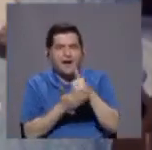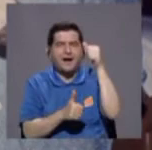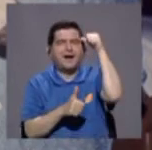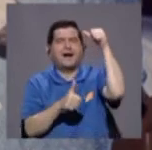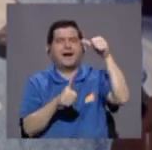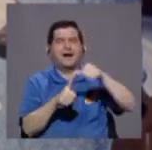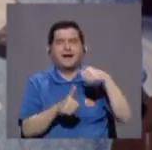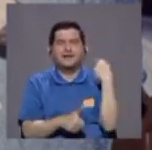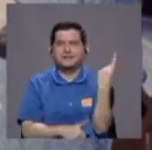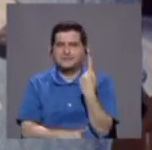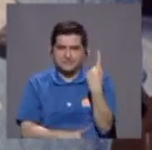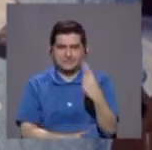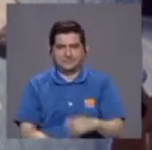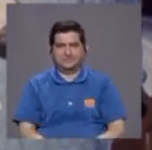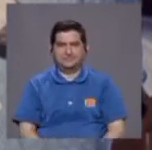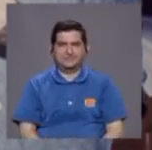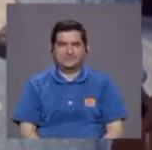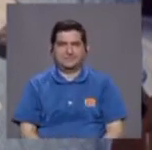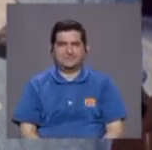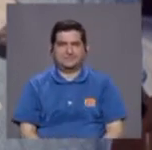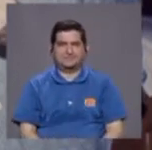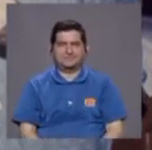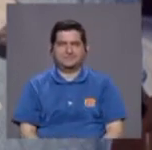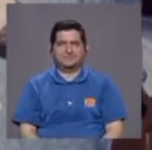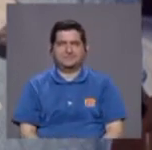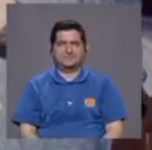recordamos siempre.